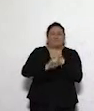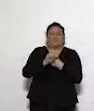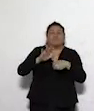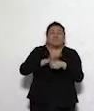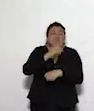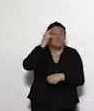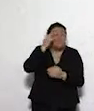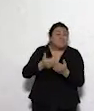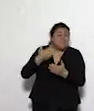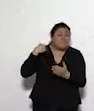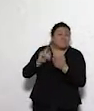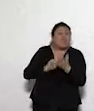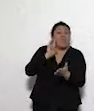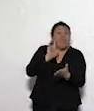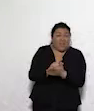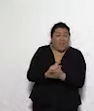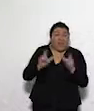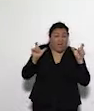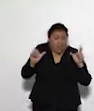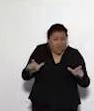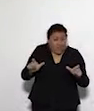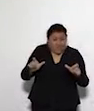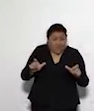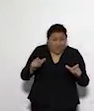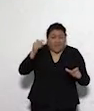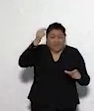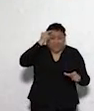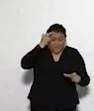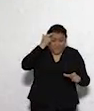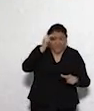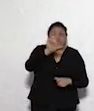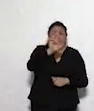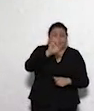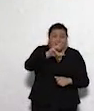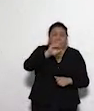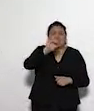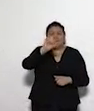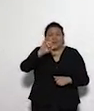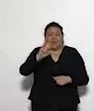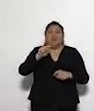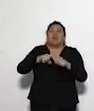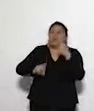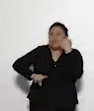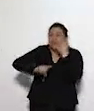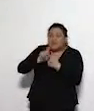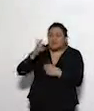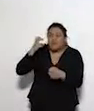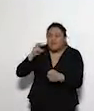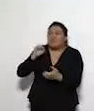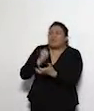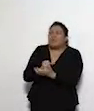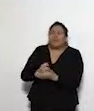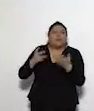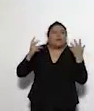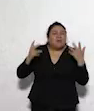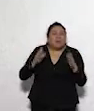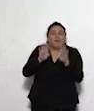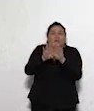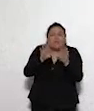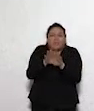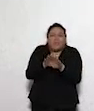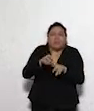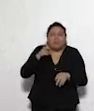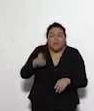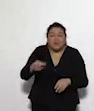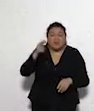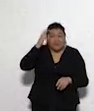Seguridad Interior es la manifestación más reciente, pero no la única de la situación crítica que vive el país. En el diagnóstico